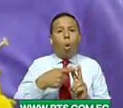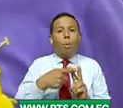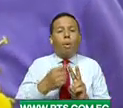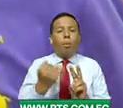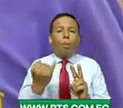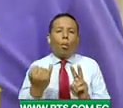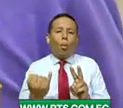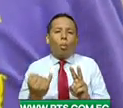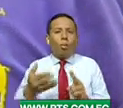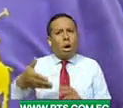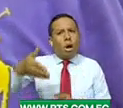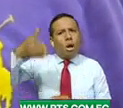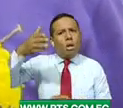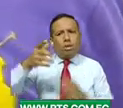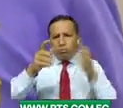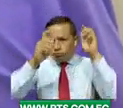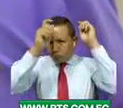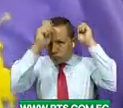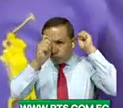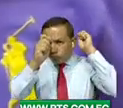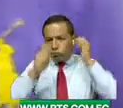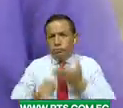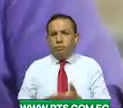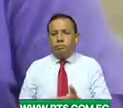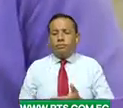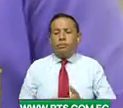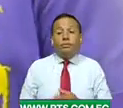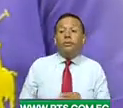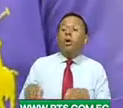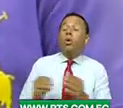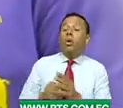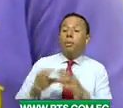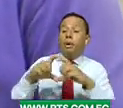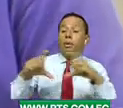flaquito alto. Ya, listo. ¿Nos repite la placa?